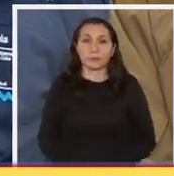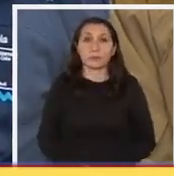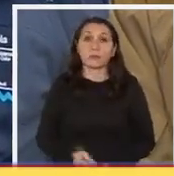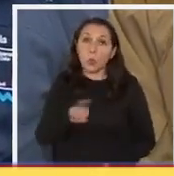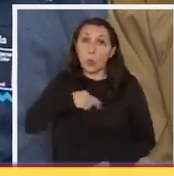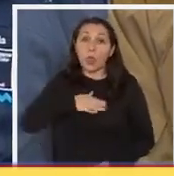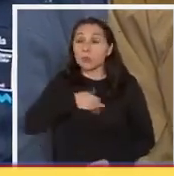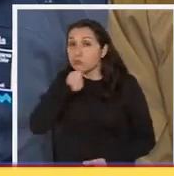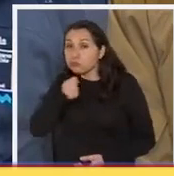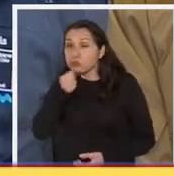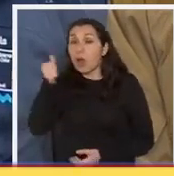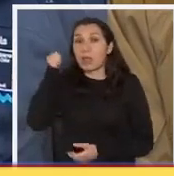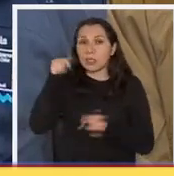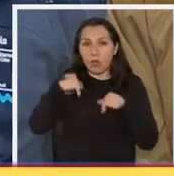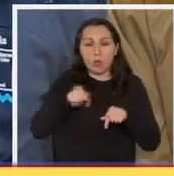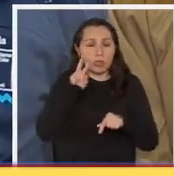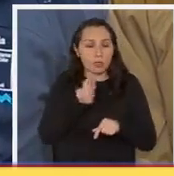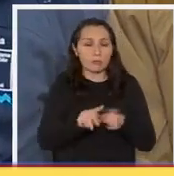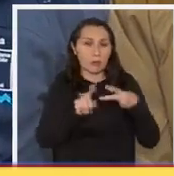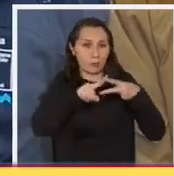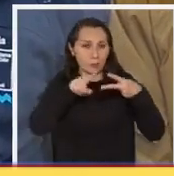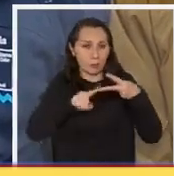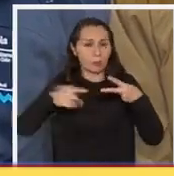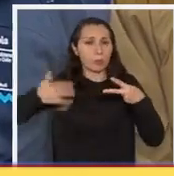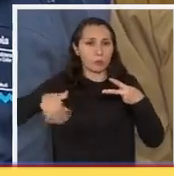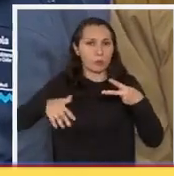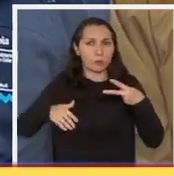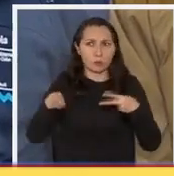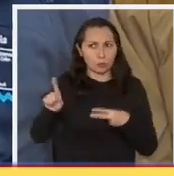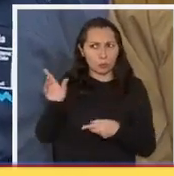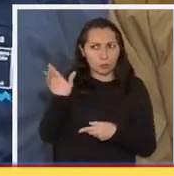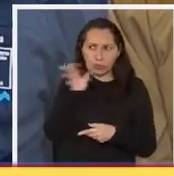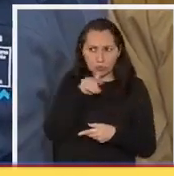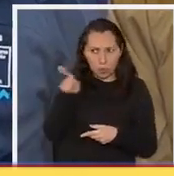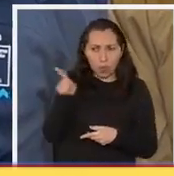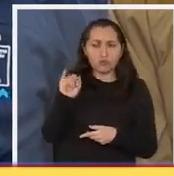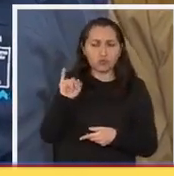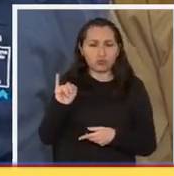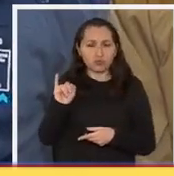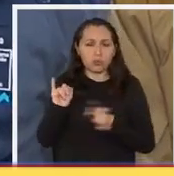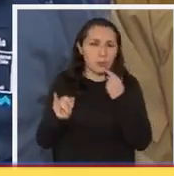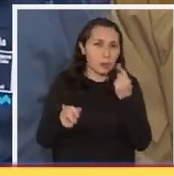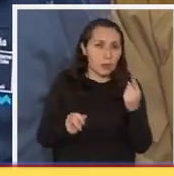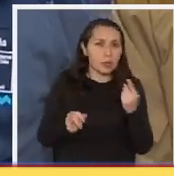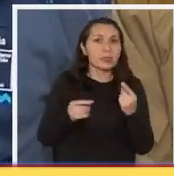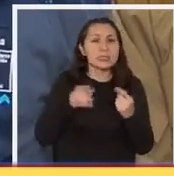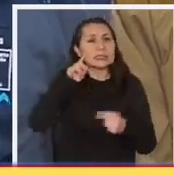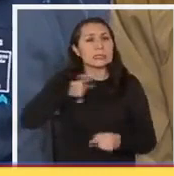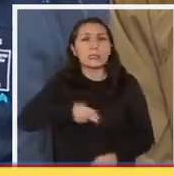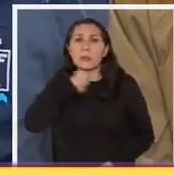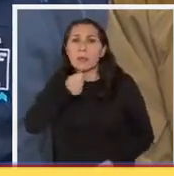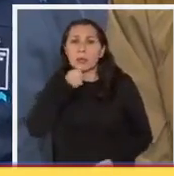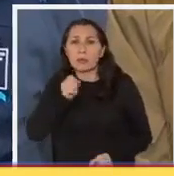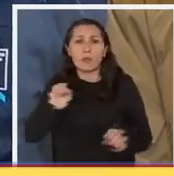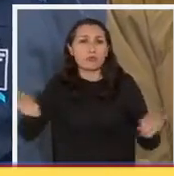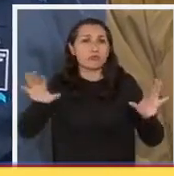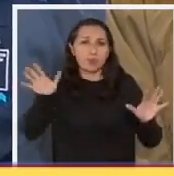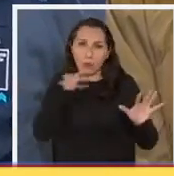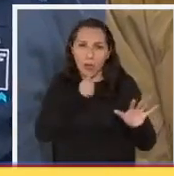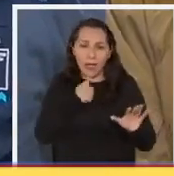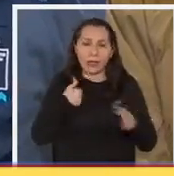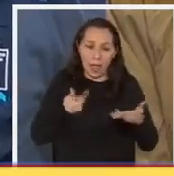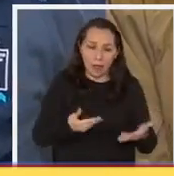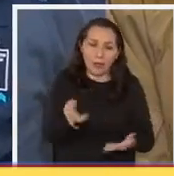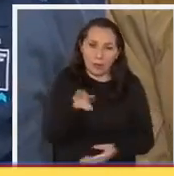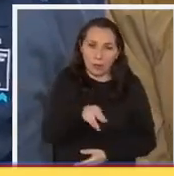En nuestro reporteo de ayer, hoy día acá, dos cosas importantes. Tú estabas recién allá, ¿no? Sí, es que me cambié. Estaba sin micrófono, sin amplificador.